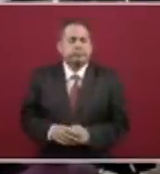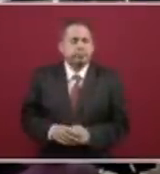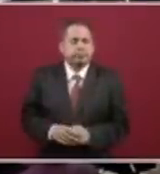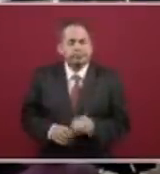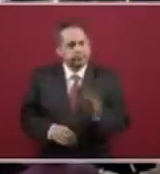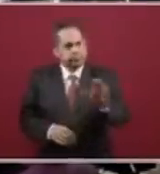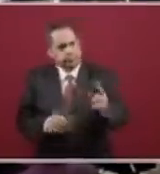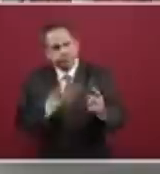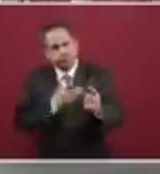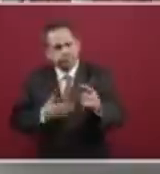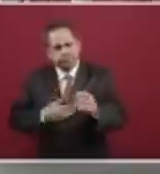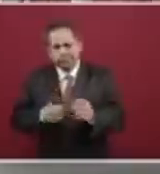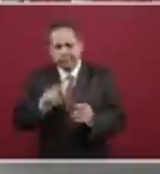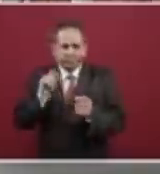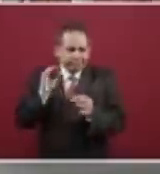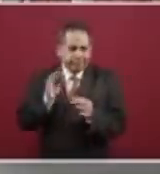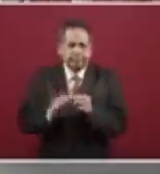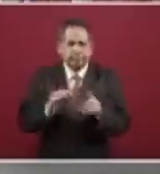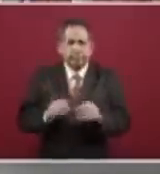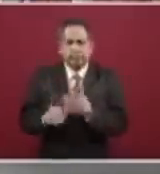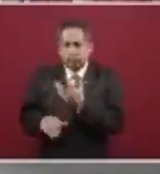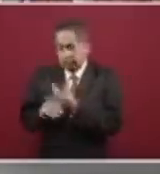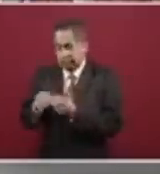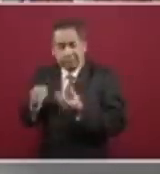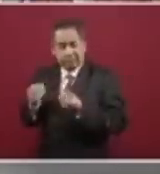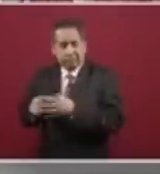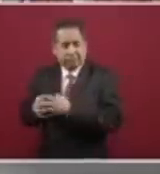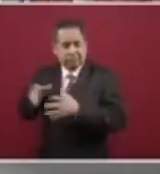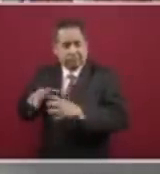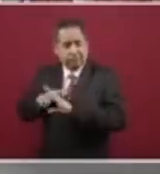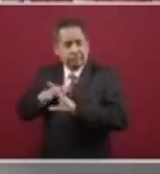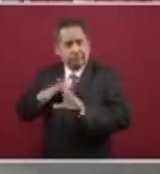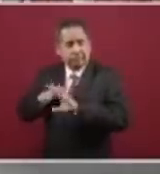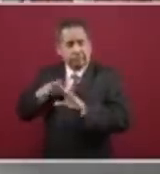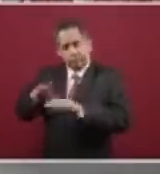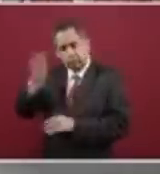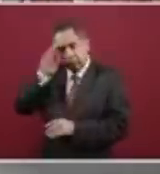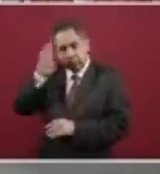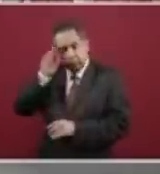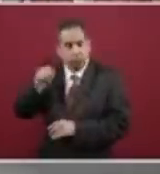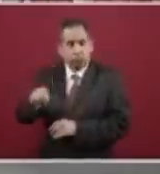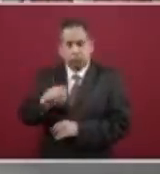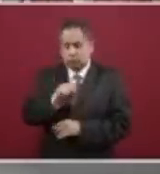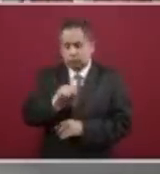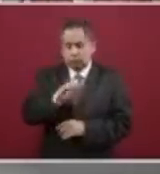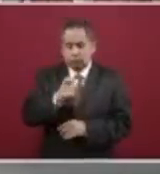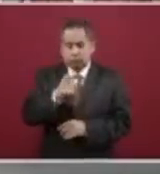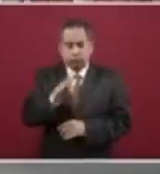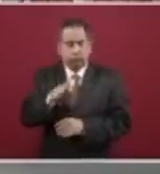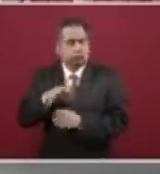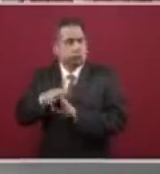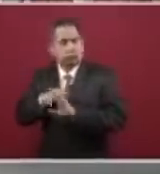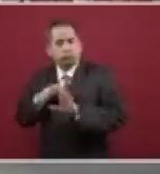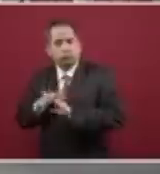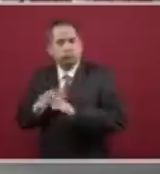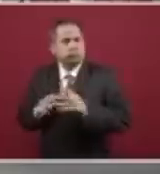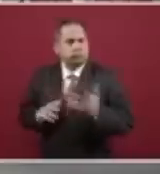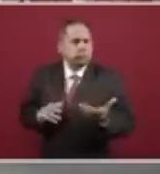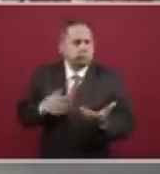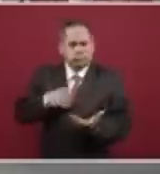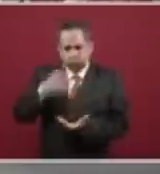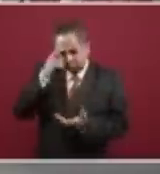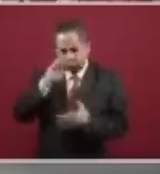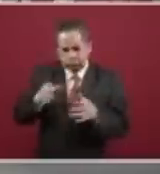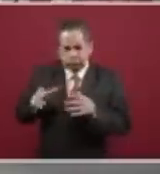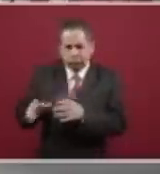precisar ante el aumento el flujo migratorio que se anunció hace unos días por la secretaria de gobernacion cuál va a ser el papel de méxico